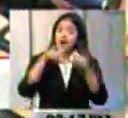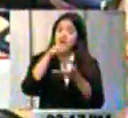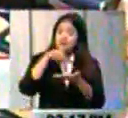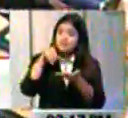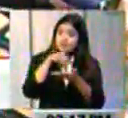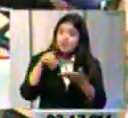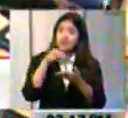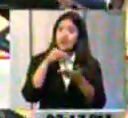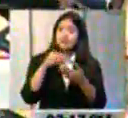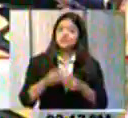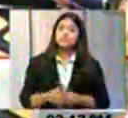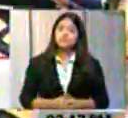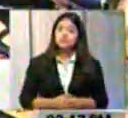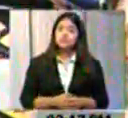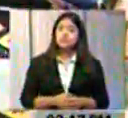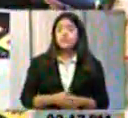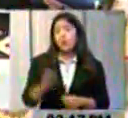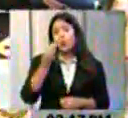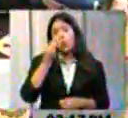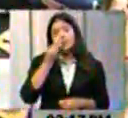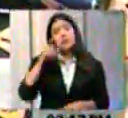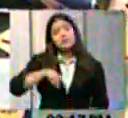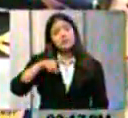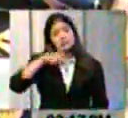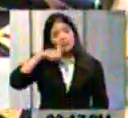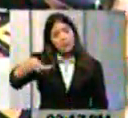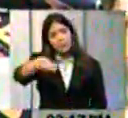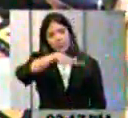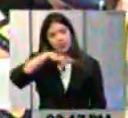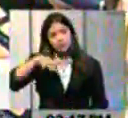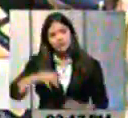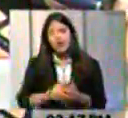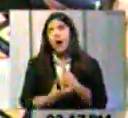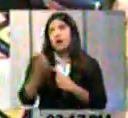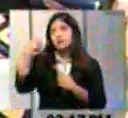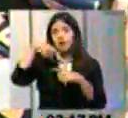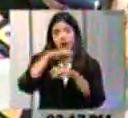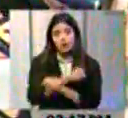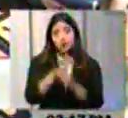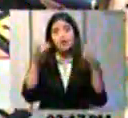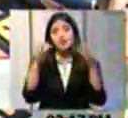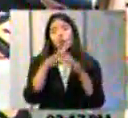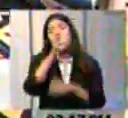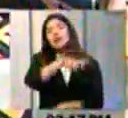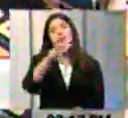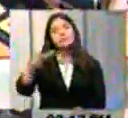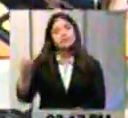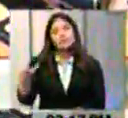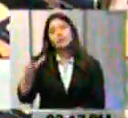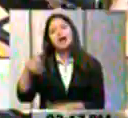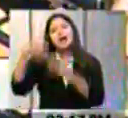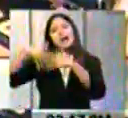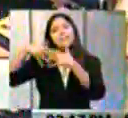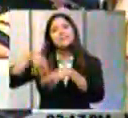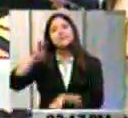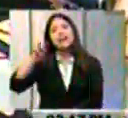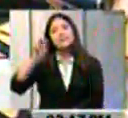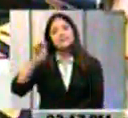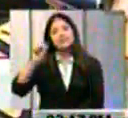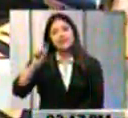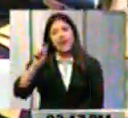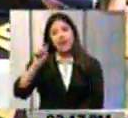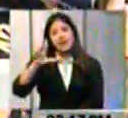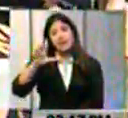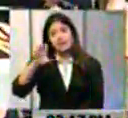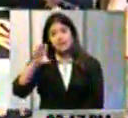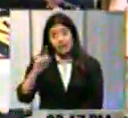harina precocida. Bueno, son alimentos que requiere la población. Anoche tuve una reunión con la gente de Nestlé hasta altas horas de la noche,